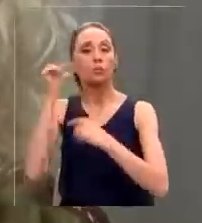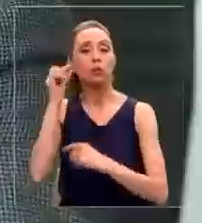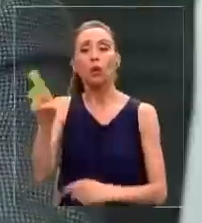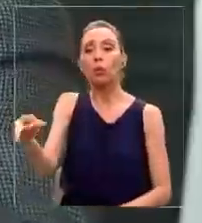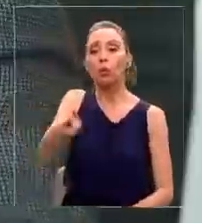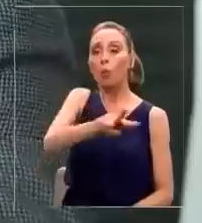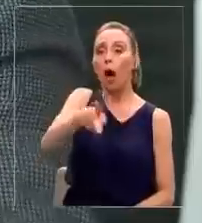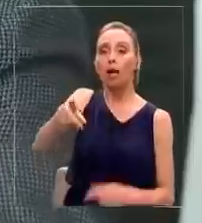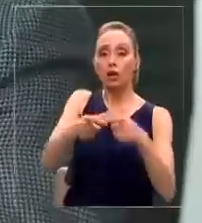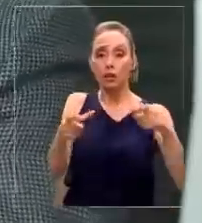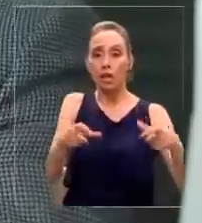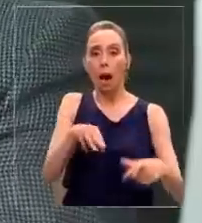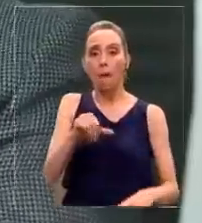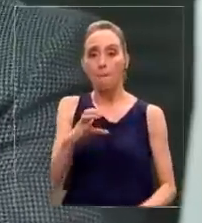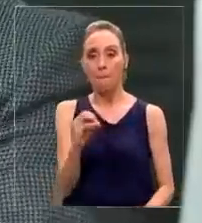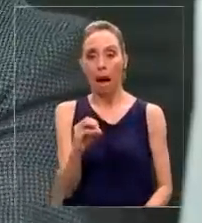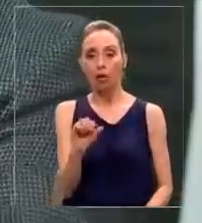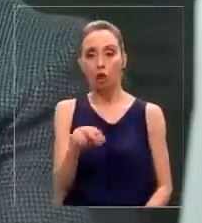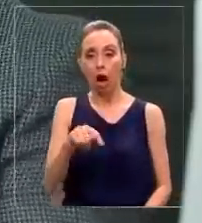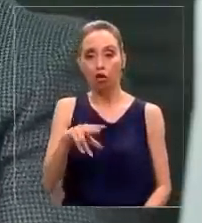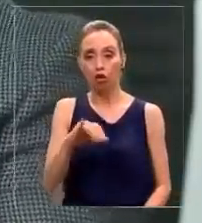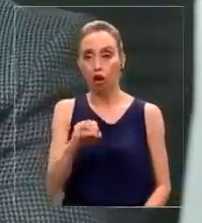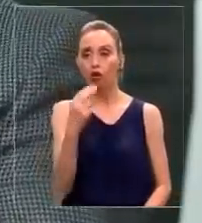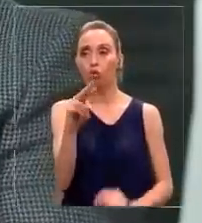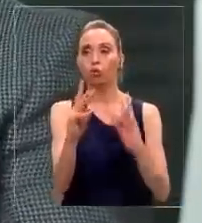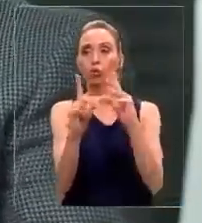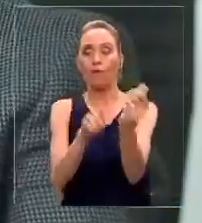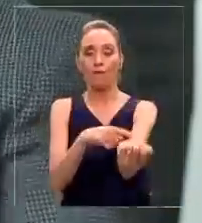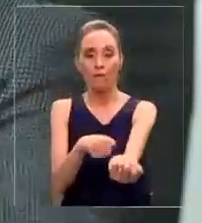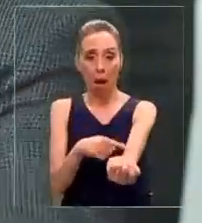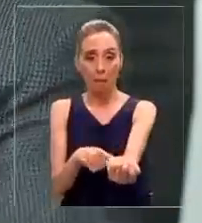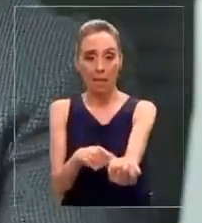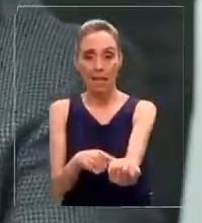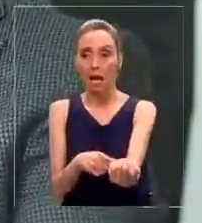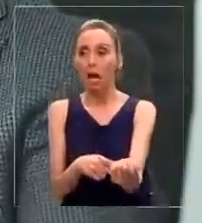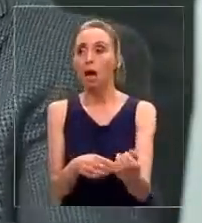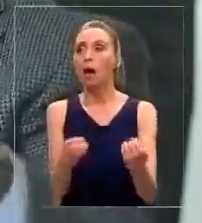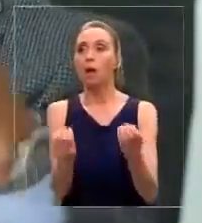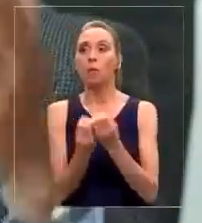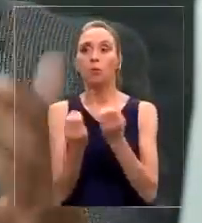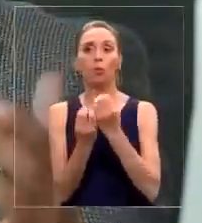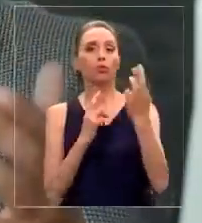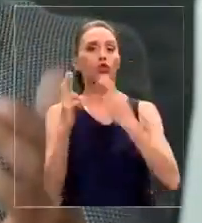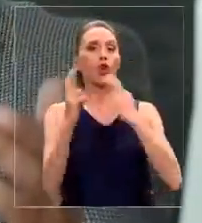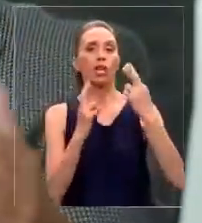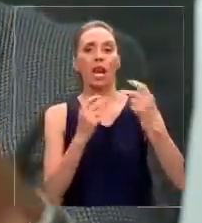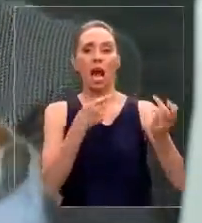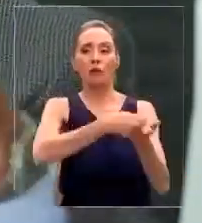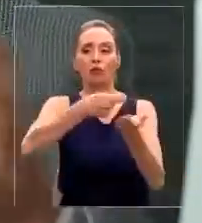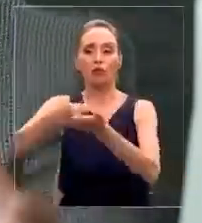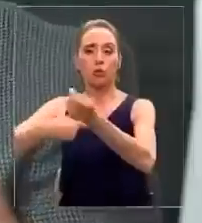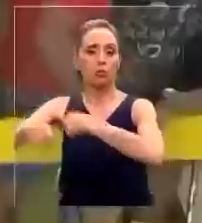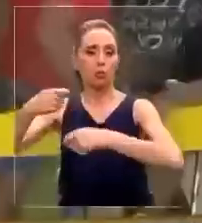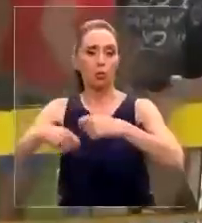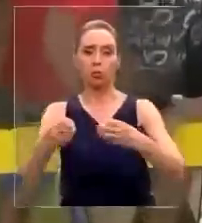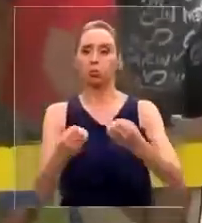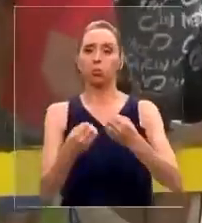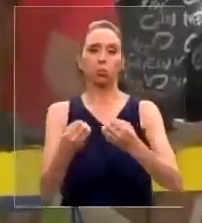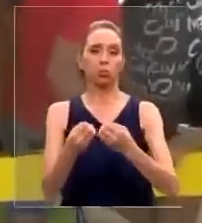ella. Marco Antonio y su familia tienen cientos de relaciones comerciales.